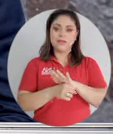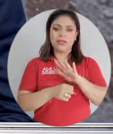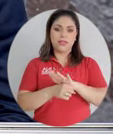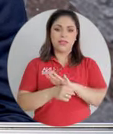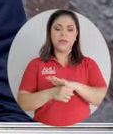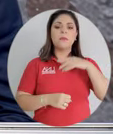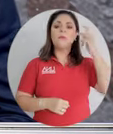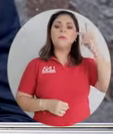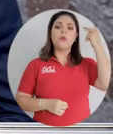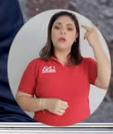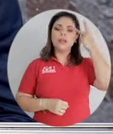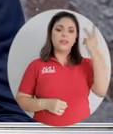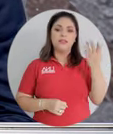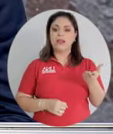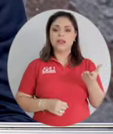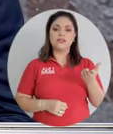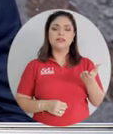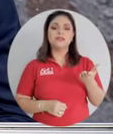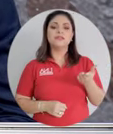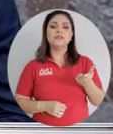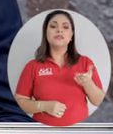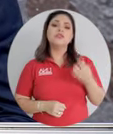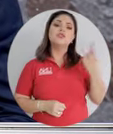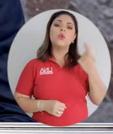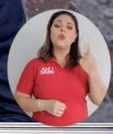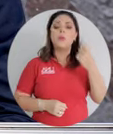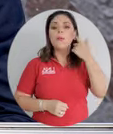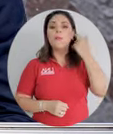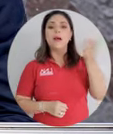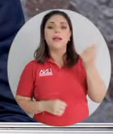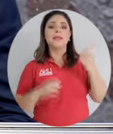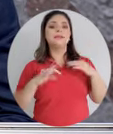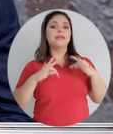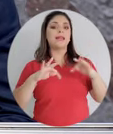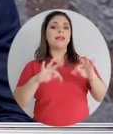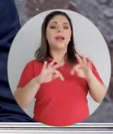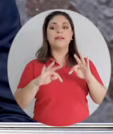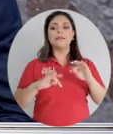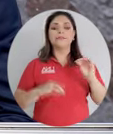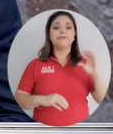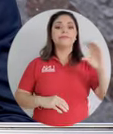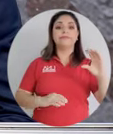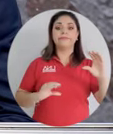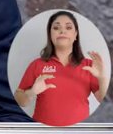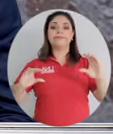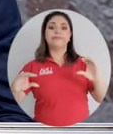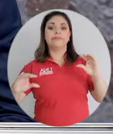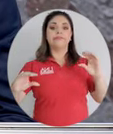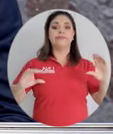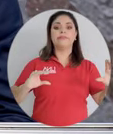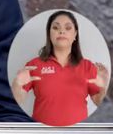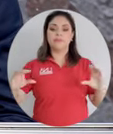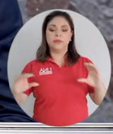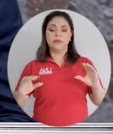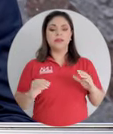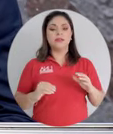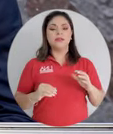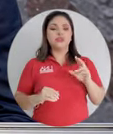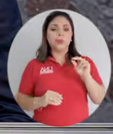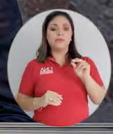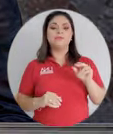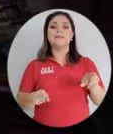políticas dirigidas a paliar, digamos, el problema de la mala distribución de las rentas o de los ingresos,